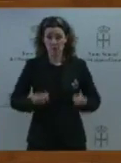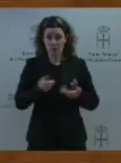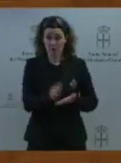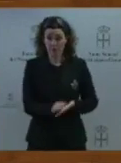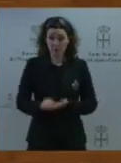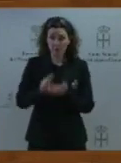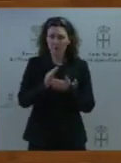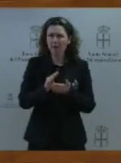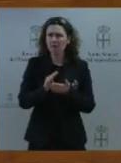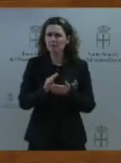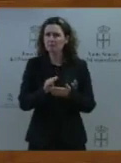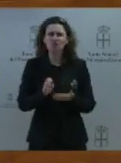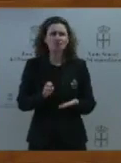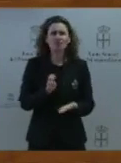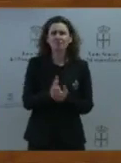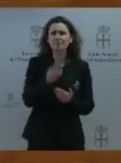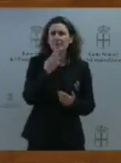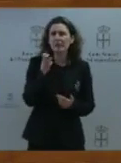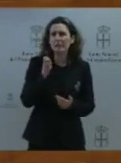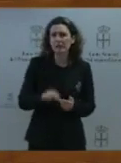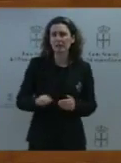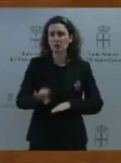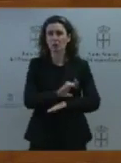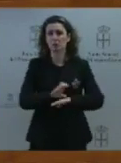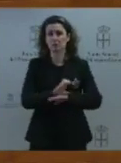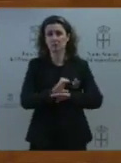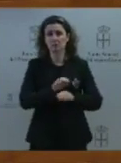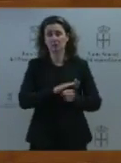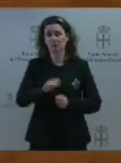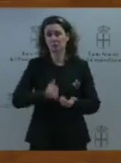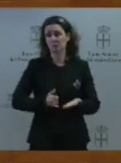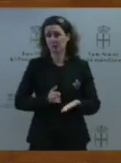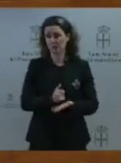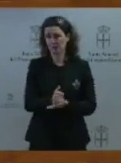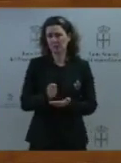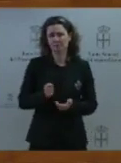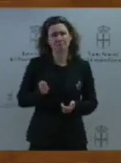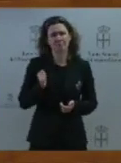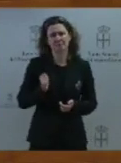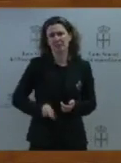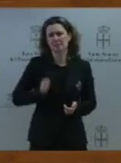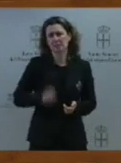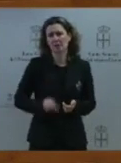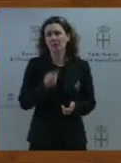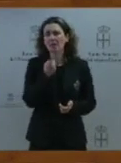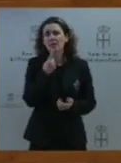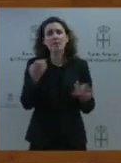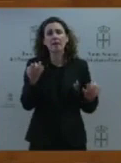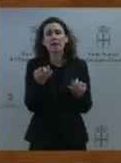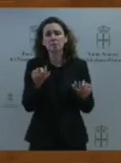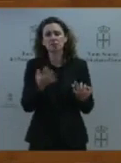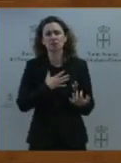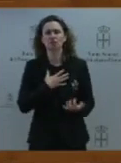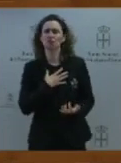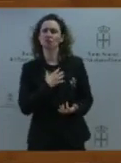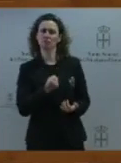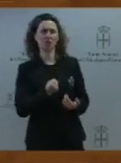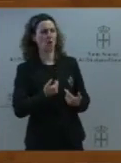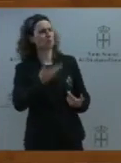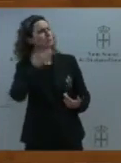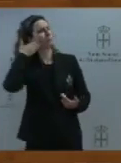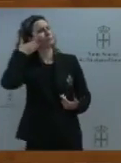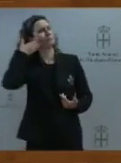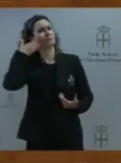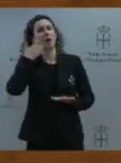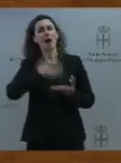consejero de medio rural en muchas ocasiones en múltiples ocasiones sacó pecho de la forma de las artes de